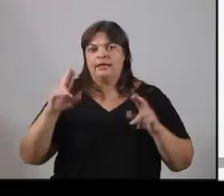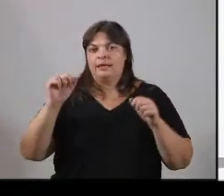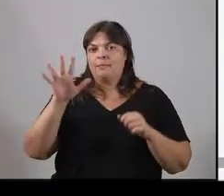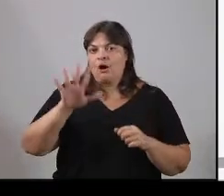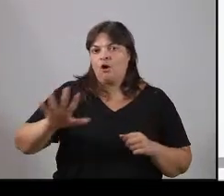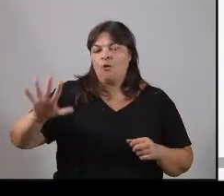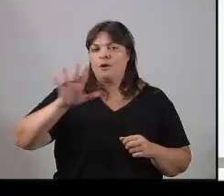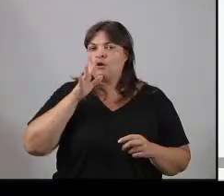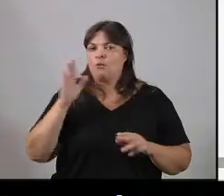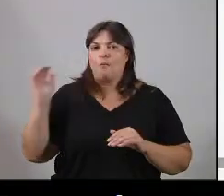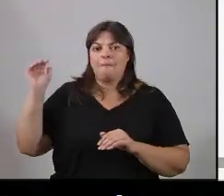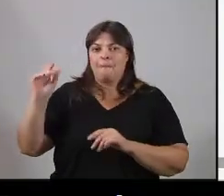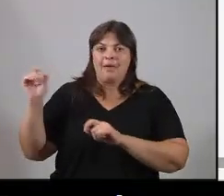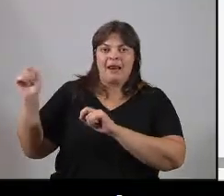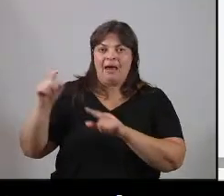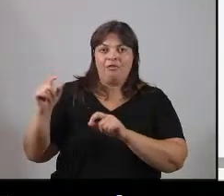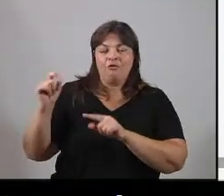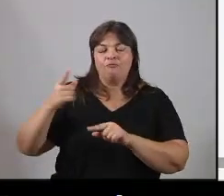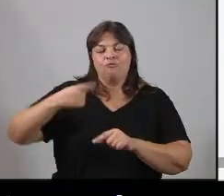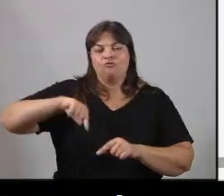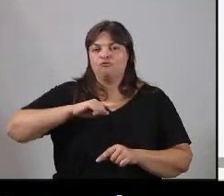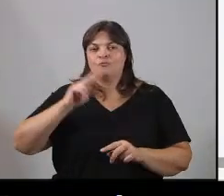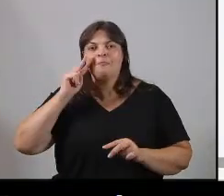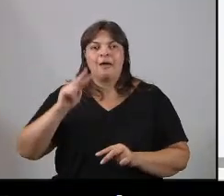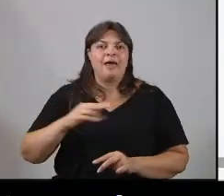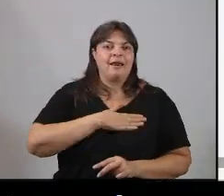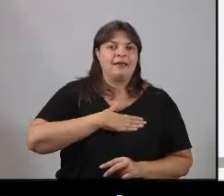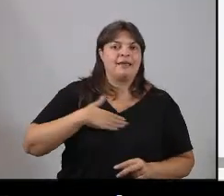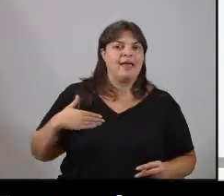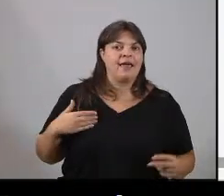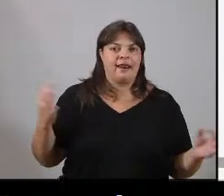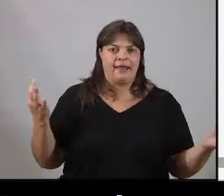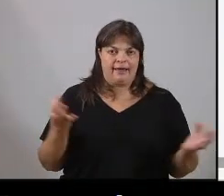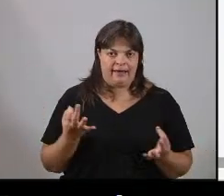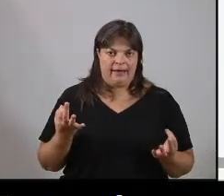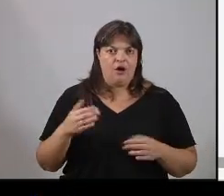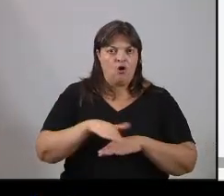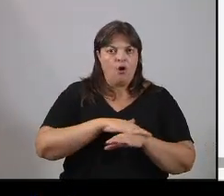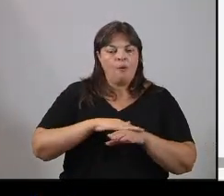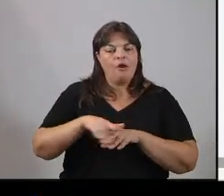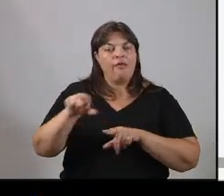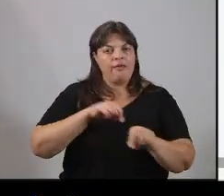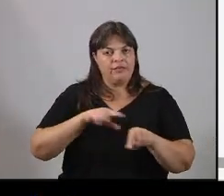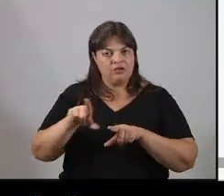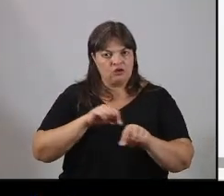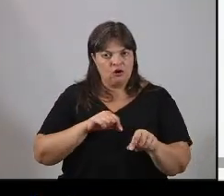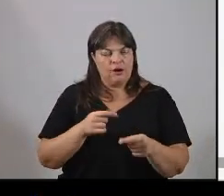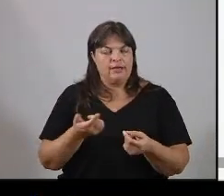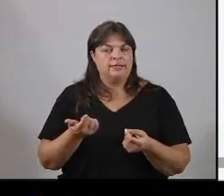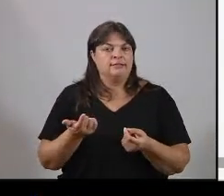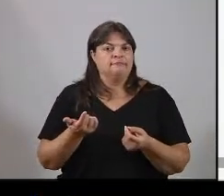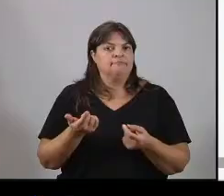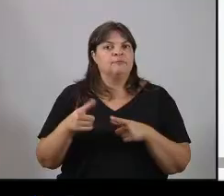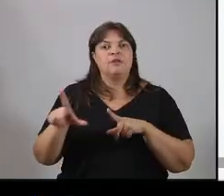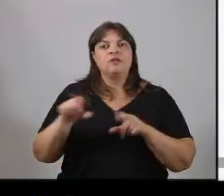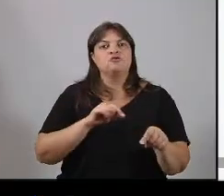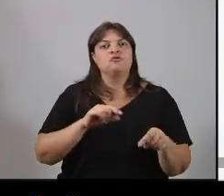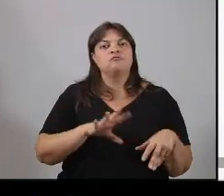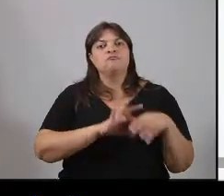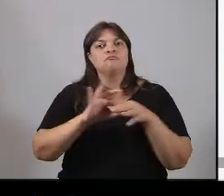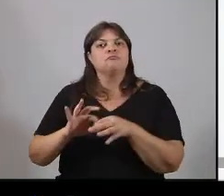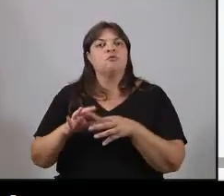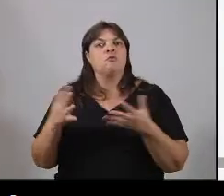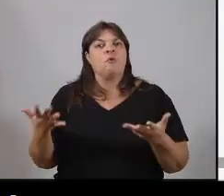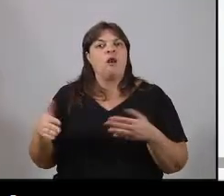la migración, lo que todos queremos ver es a un Gobierno que toma decisiones y que toma decisiones de la mano de aquellos que